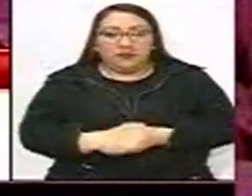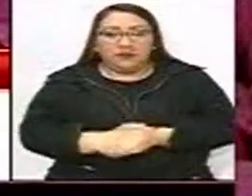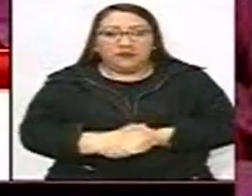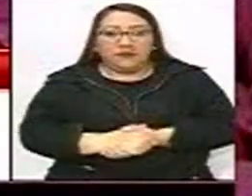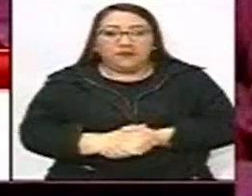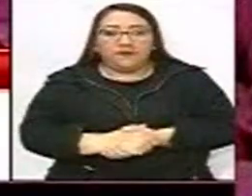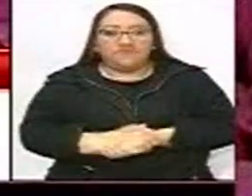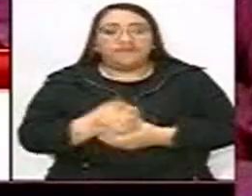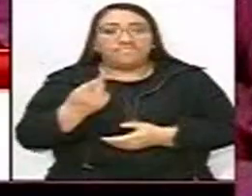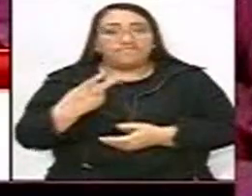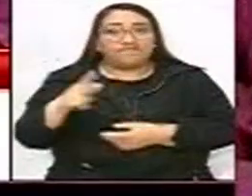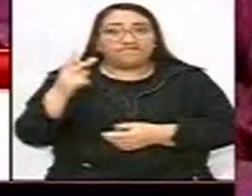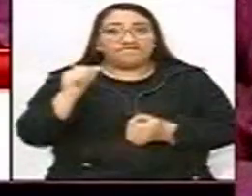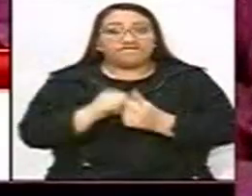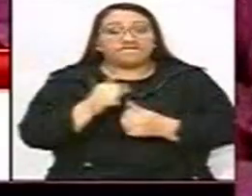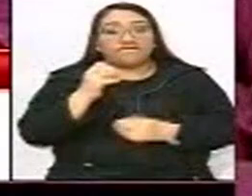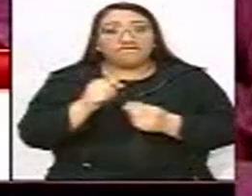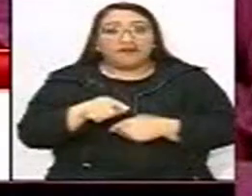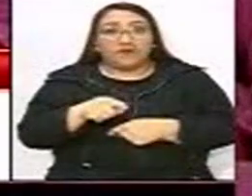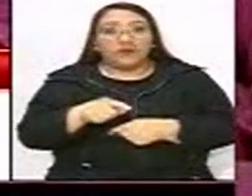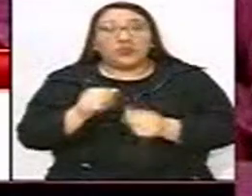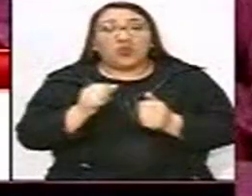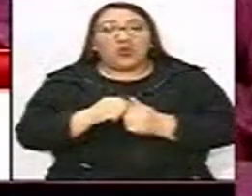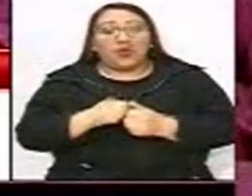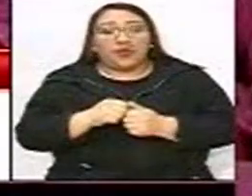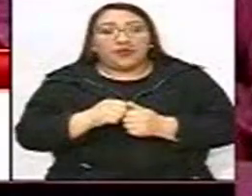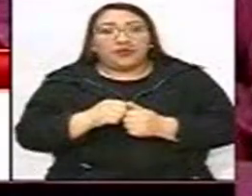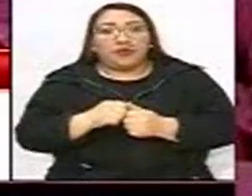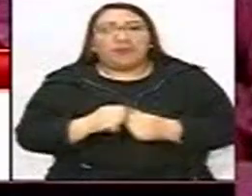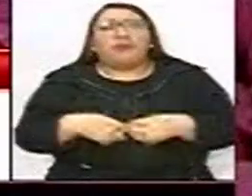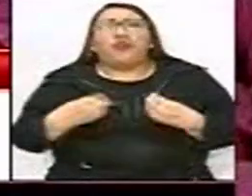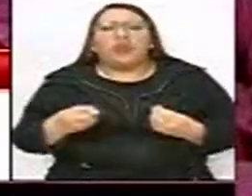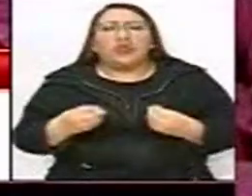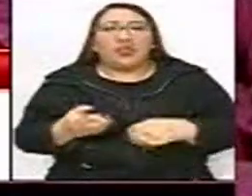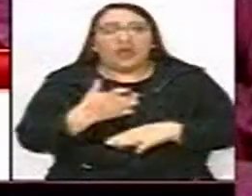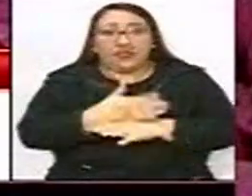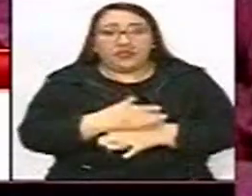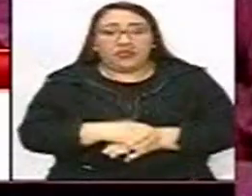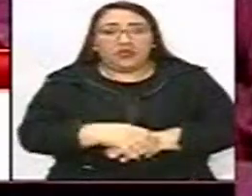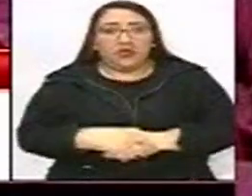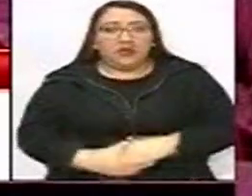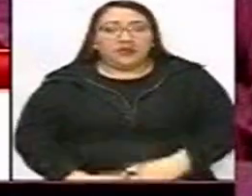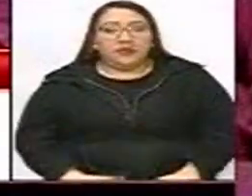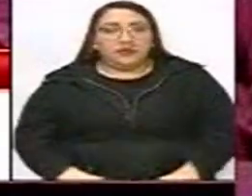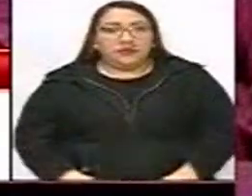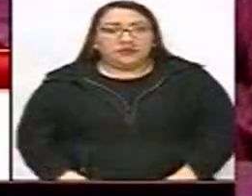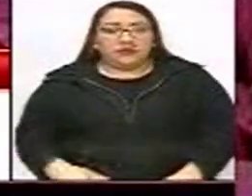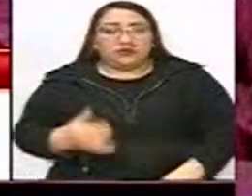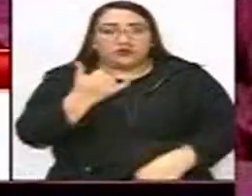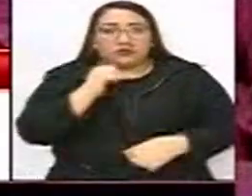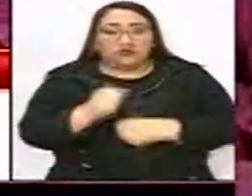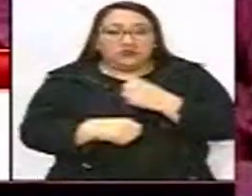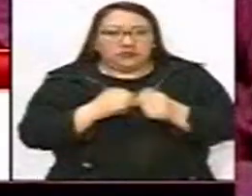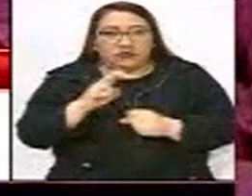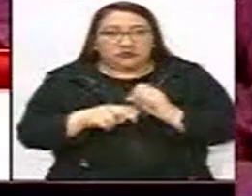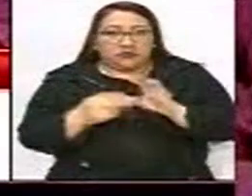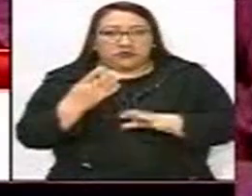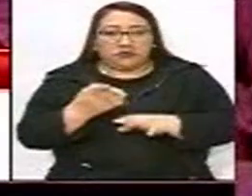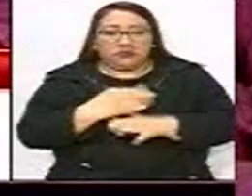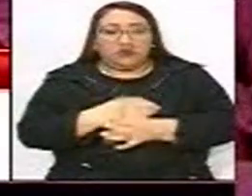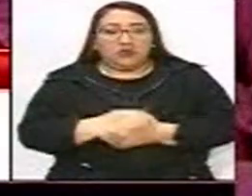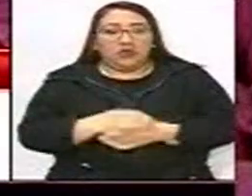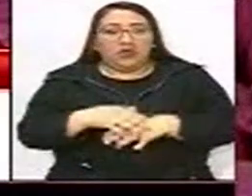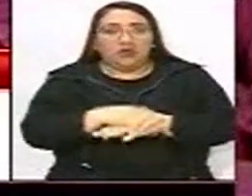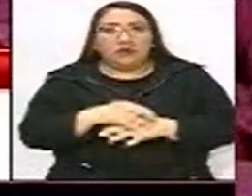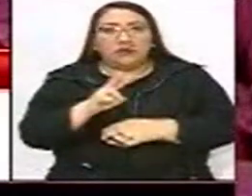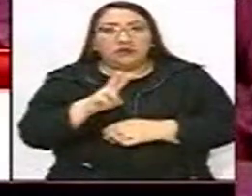En cambio, lo que es un incremento en la compensación son por actos que han sido, por ejemplo, sucedidos en el año 2014, en la que la